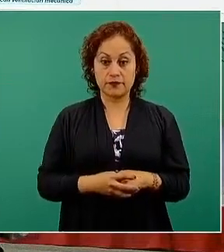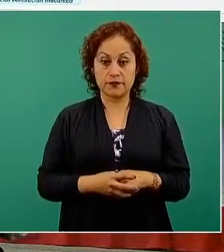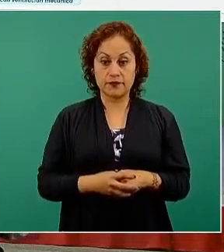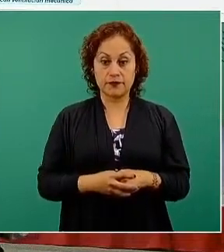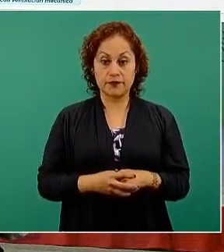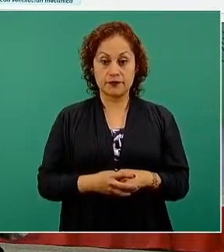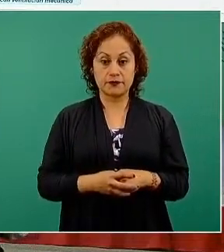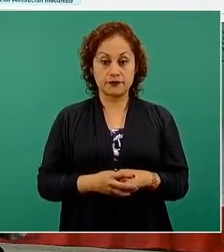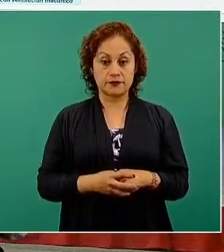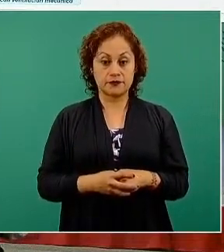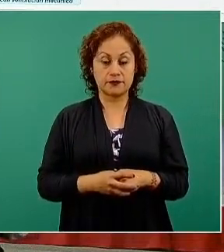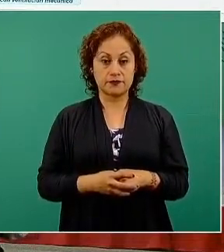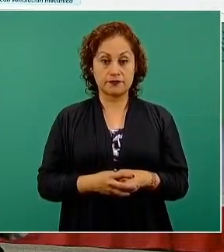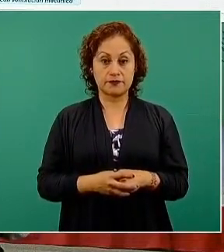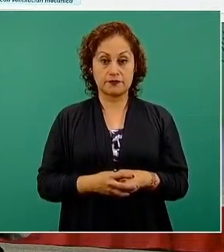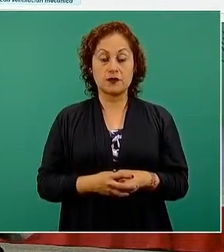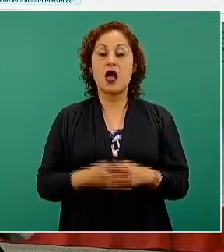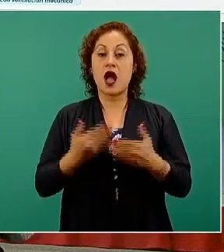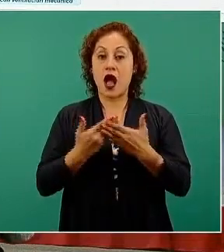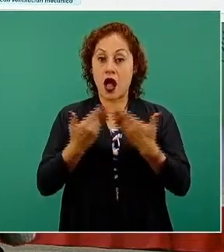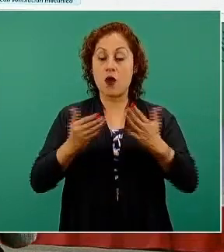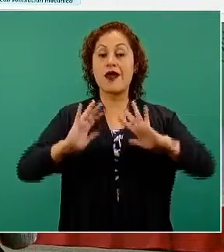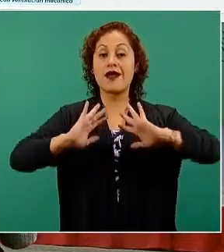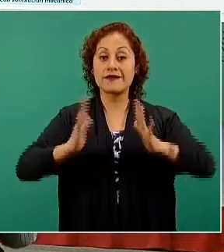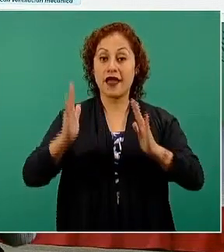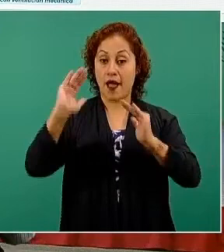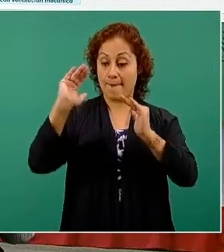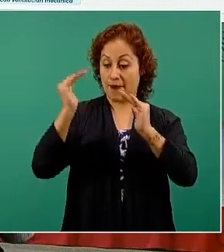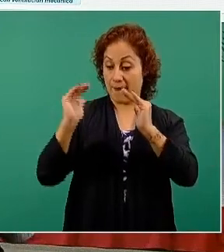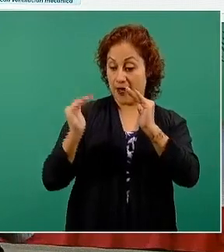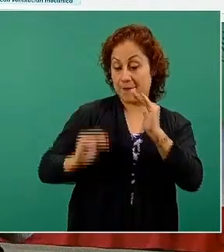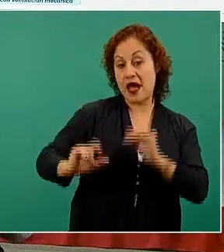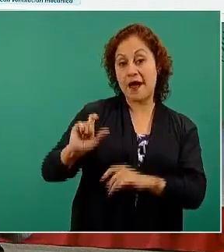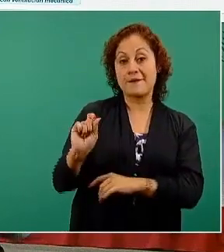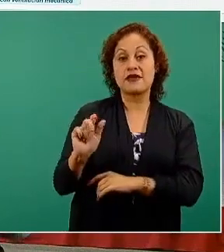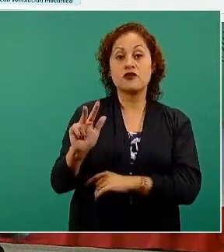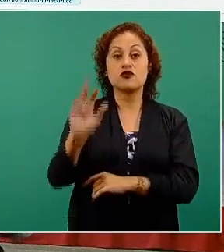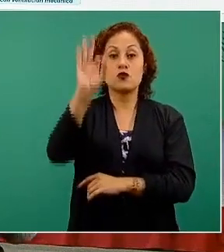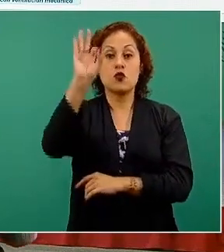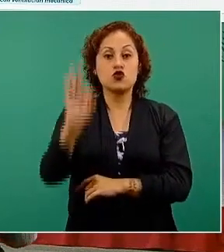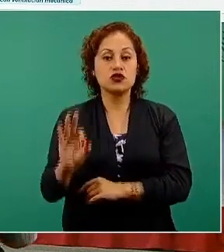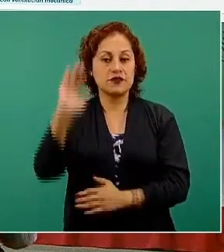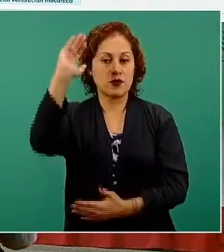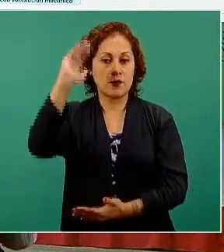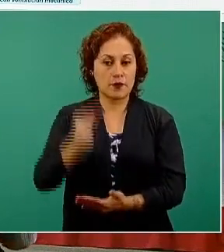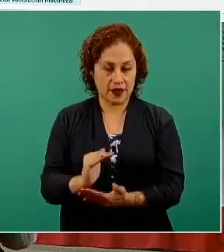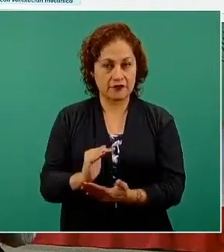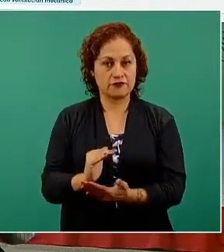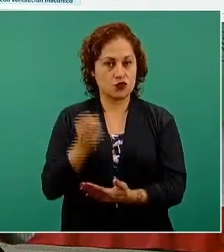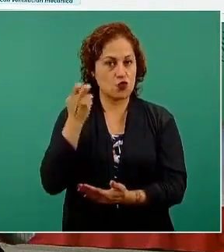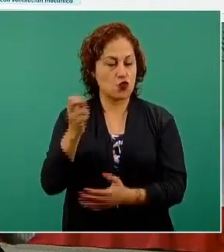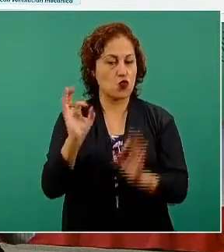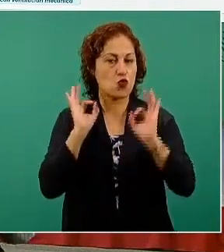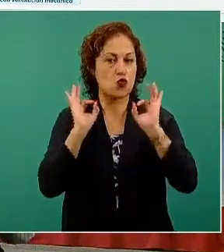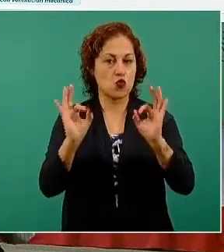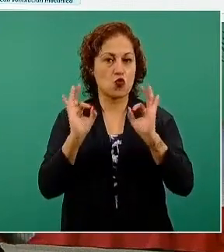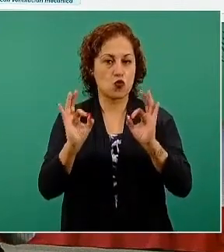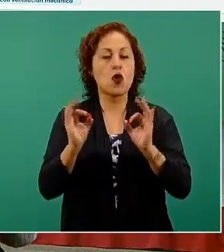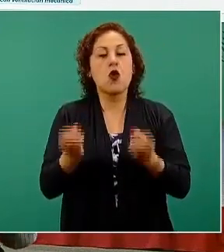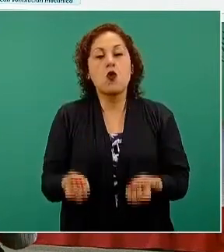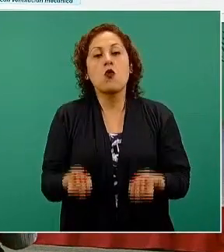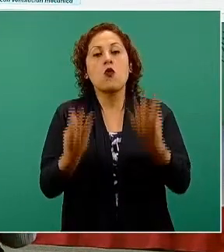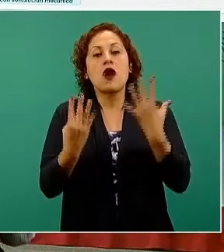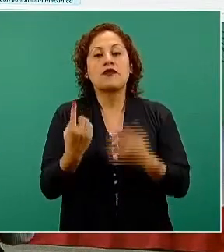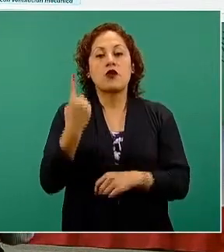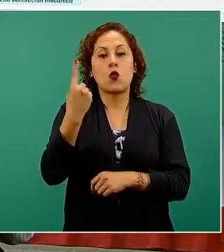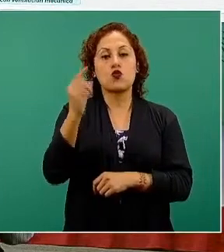reducción del 28% de ocupación, y tiene una reducción de 1 punto porcentual